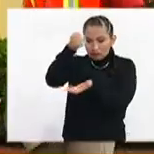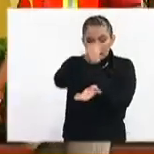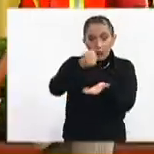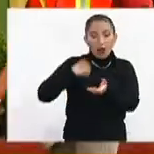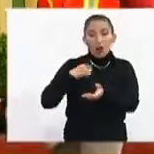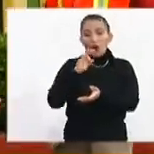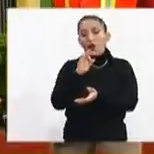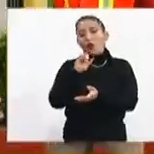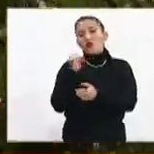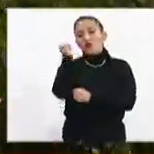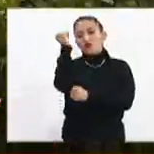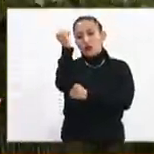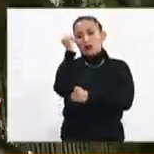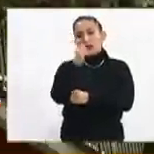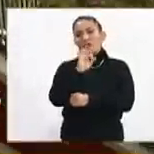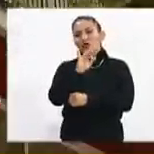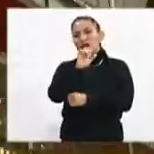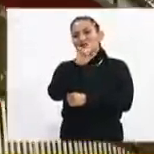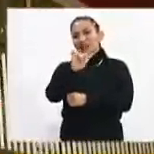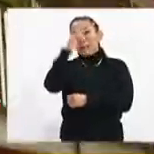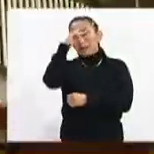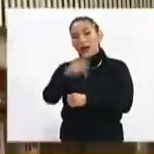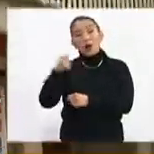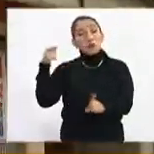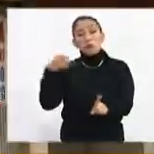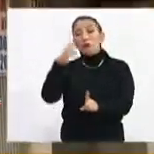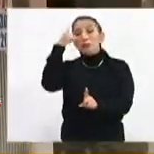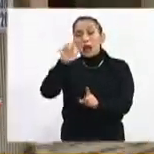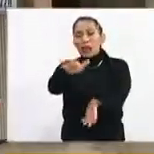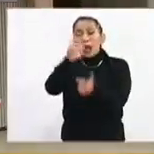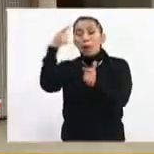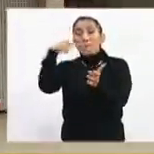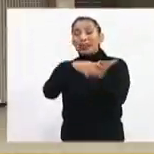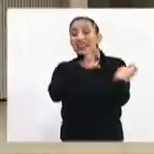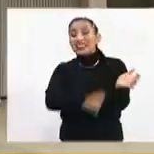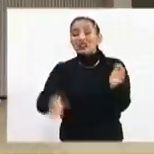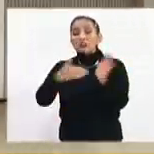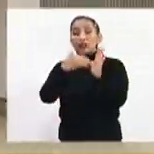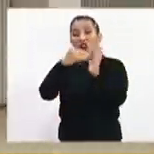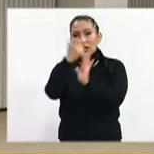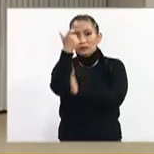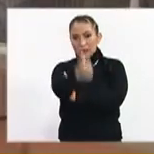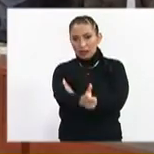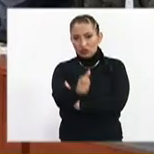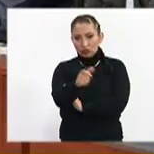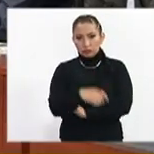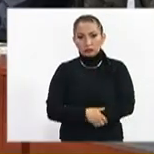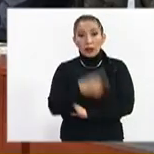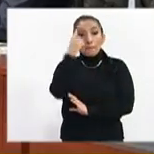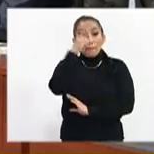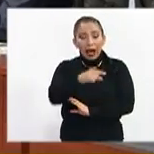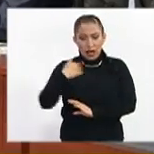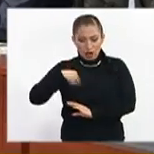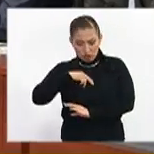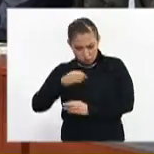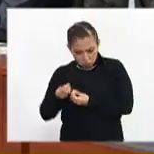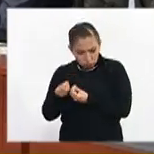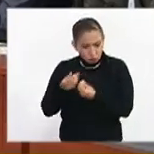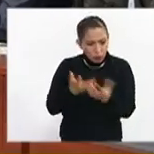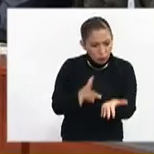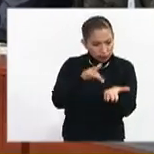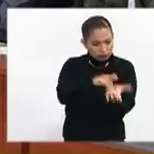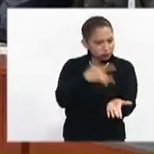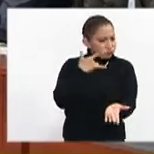Fuerza México para la reconstrucción, que tiene la meta de recaudar 1,500 millones de pesos. Para unirnos al esfuerzo